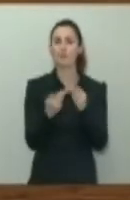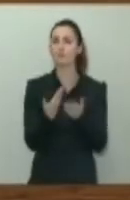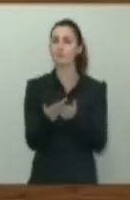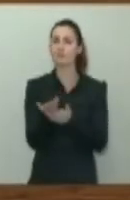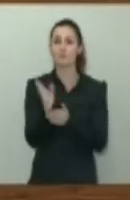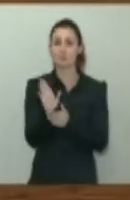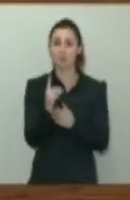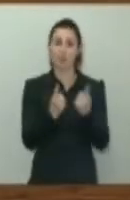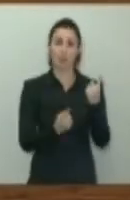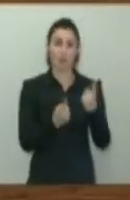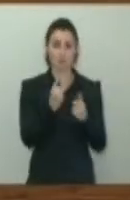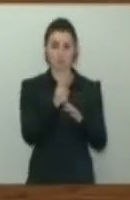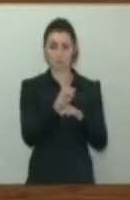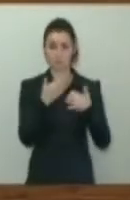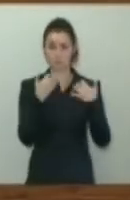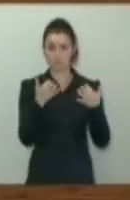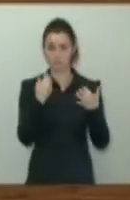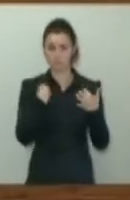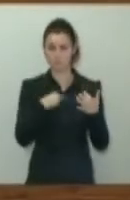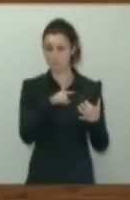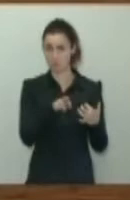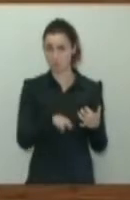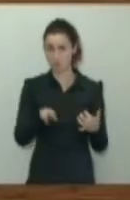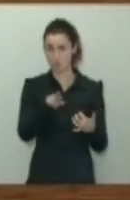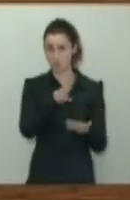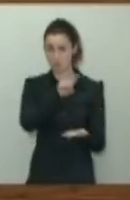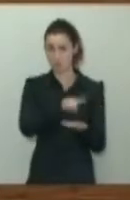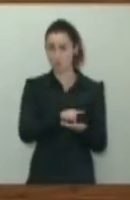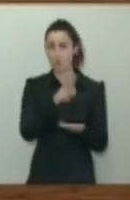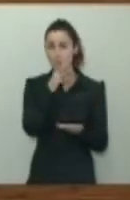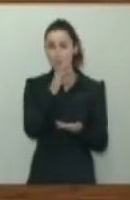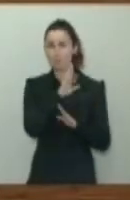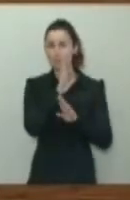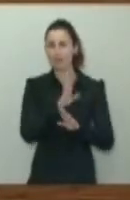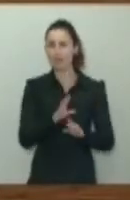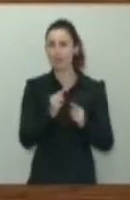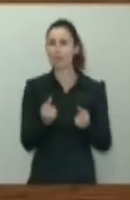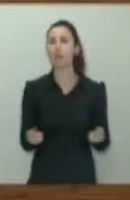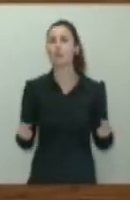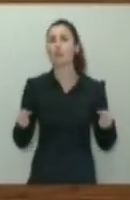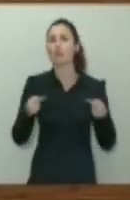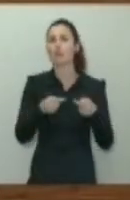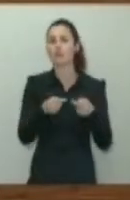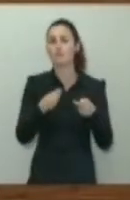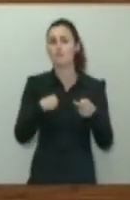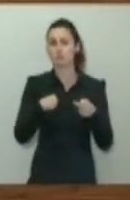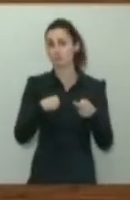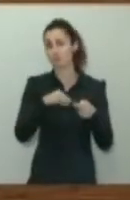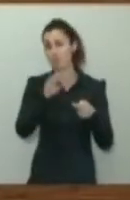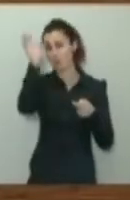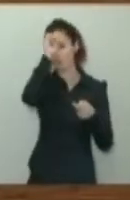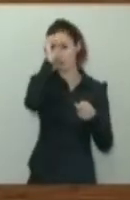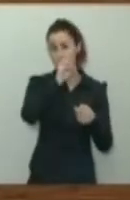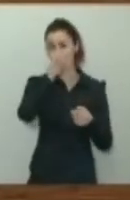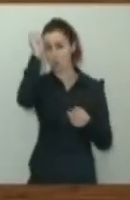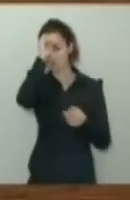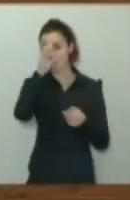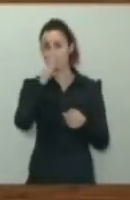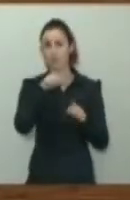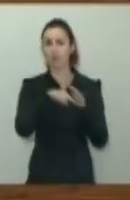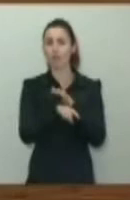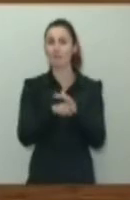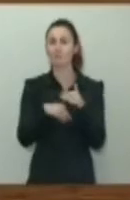algunas de las cuales, reitero, ahí parece una confluencia de pareceres. Espero, por lo tanto, que a lo largo de la tramitación